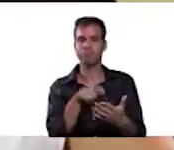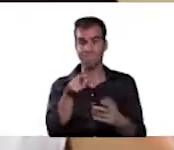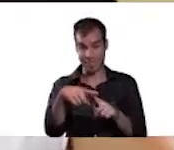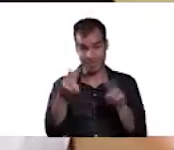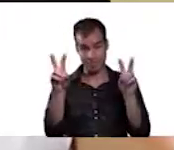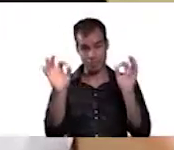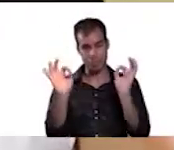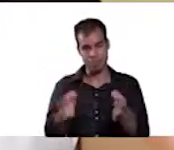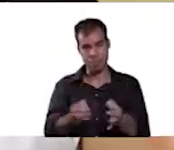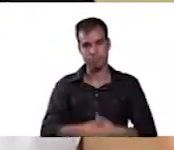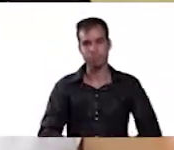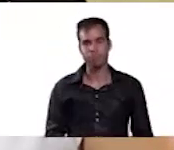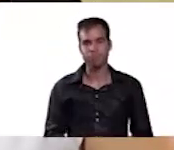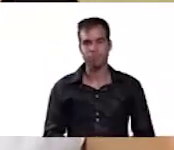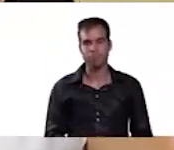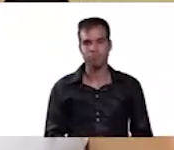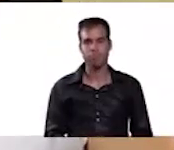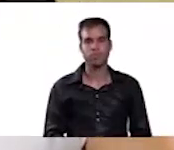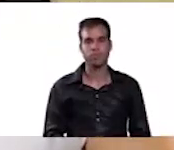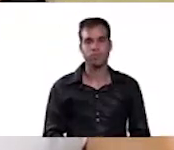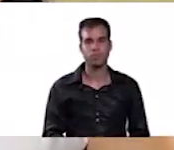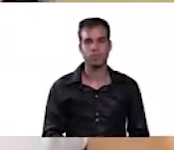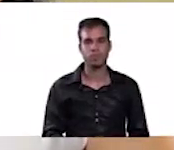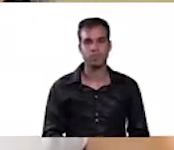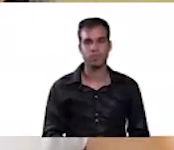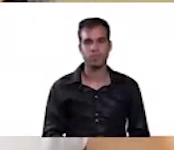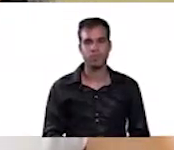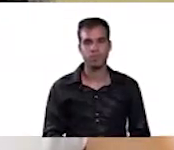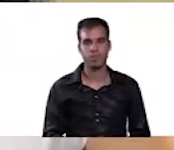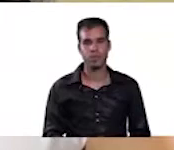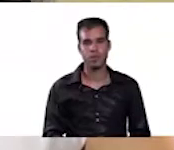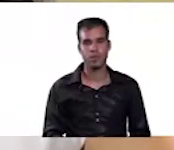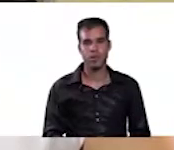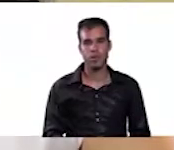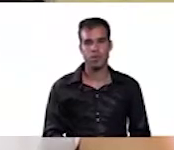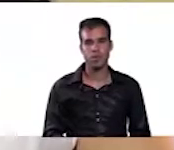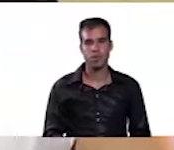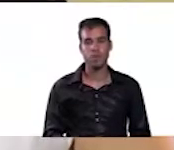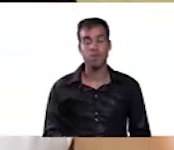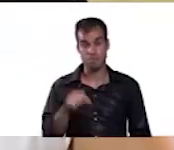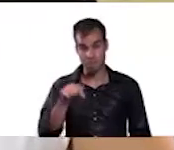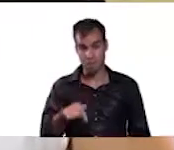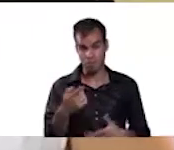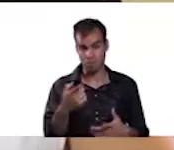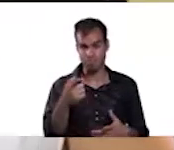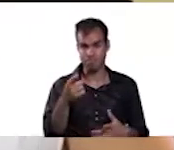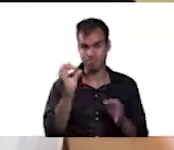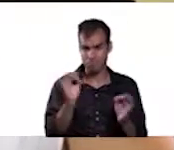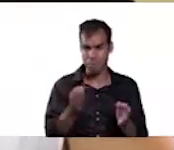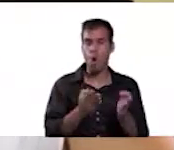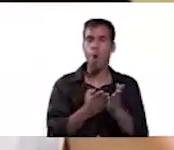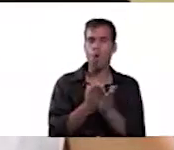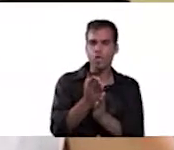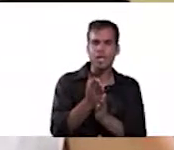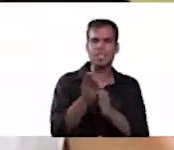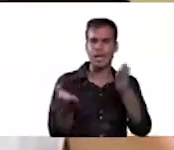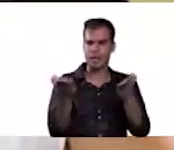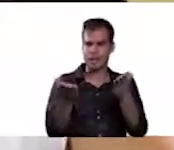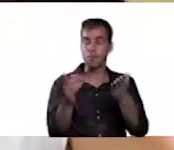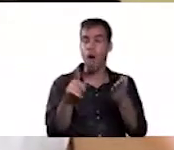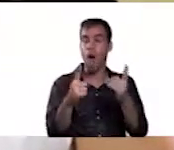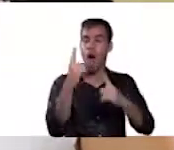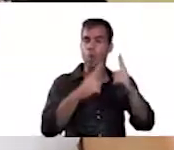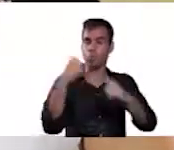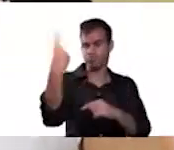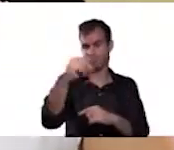molecular. Ahora vamos a referirnos, antes de pasar a la constante de equilibrio, se les va a decir algunos ejercicios